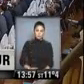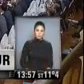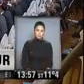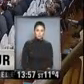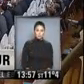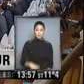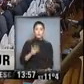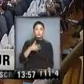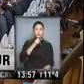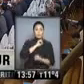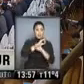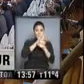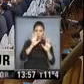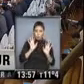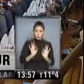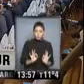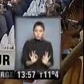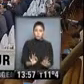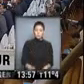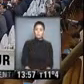Hechas estas aclaraciones,